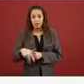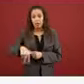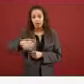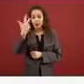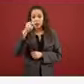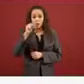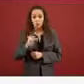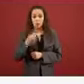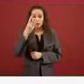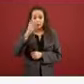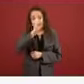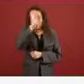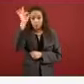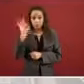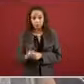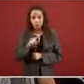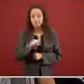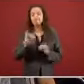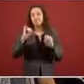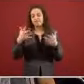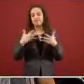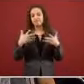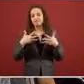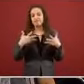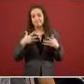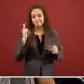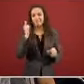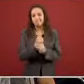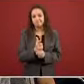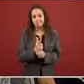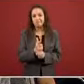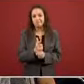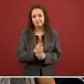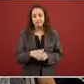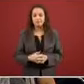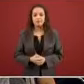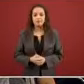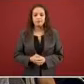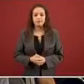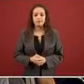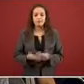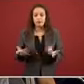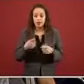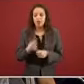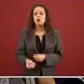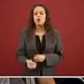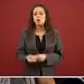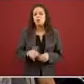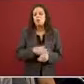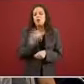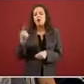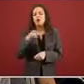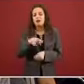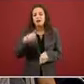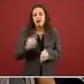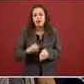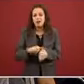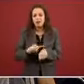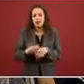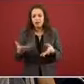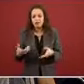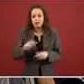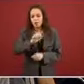13.3% se encuentra que lo tiene. ¿Qué tiene entonces? ¿Cuál es la causa de esa enfermedad en todas las